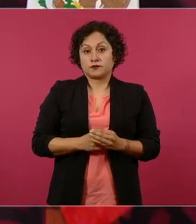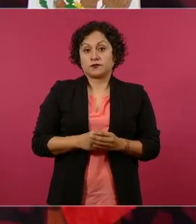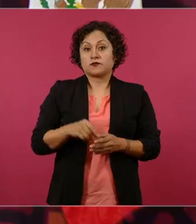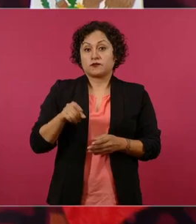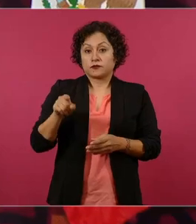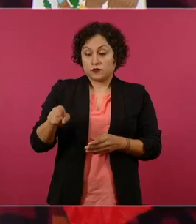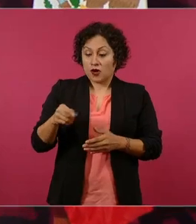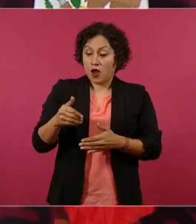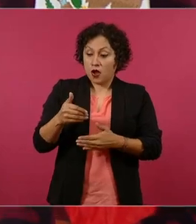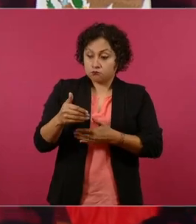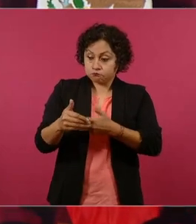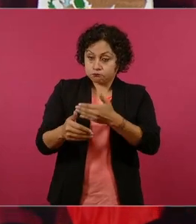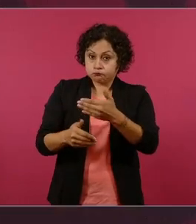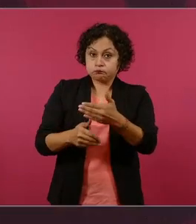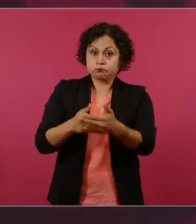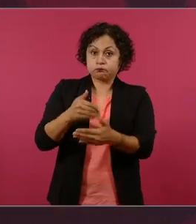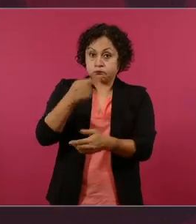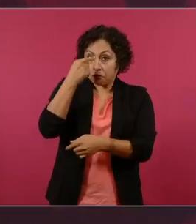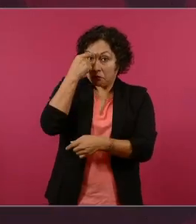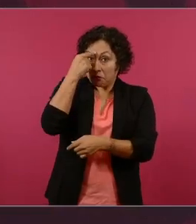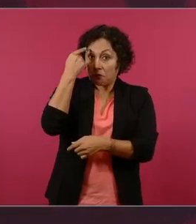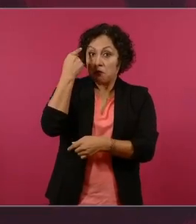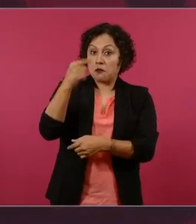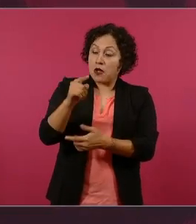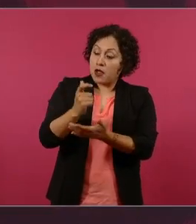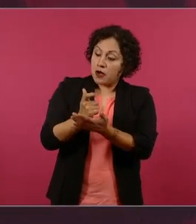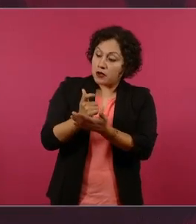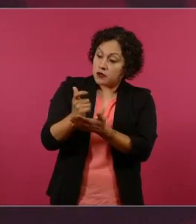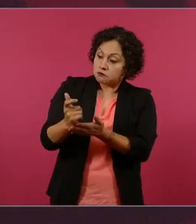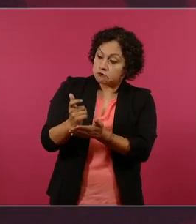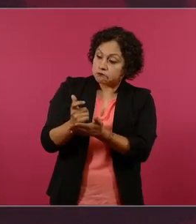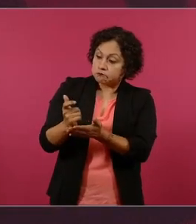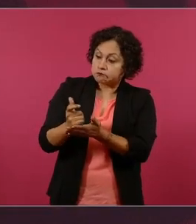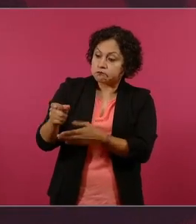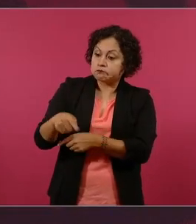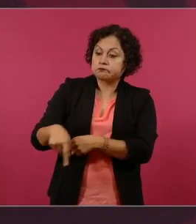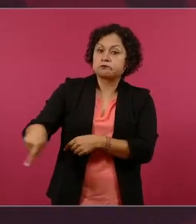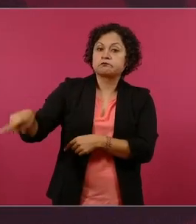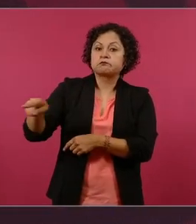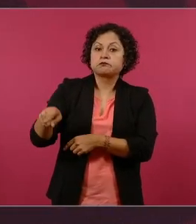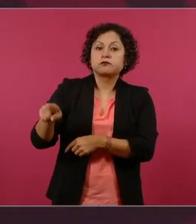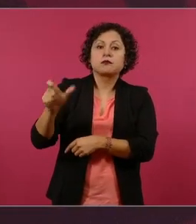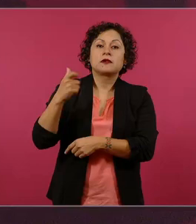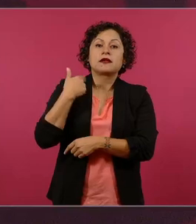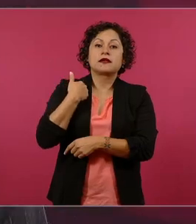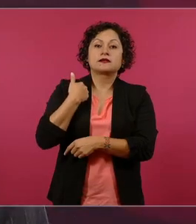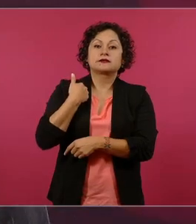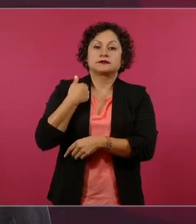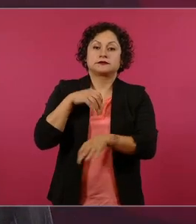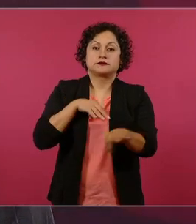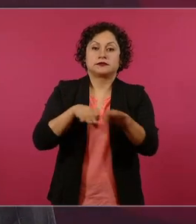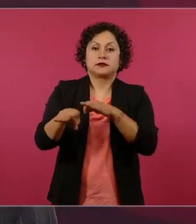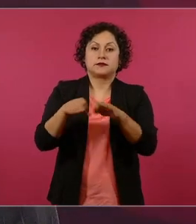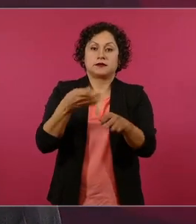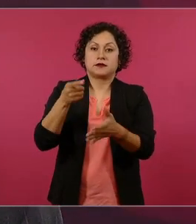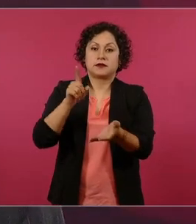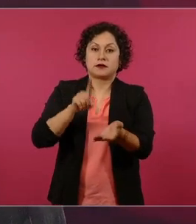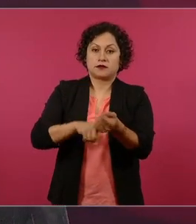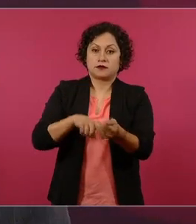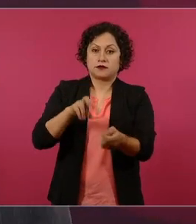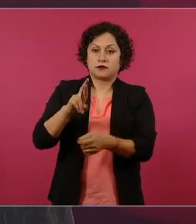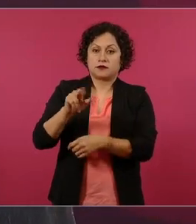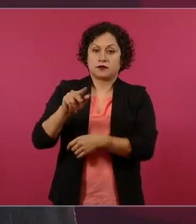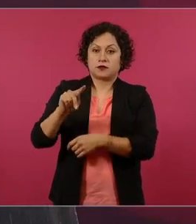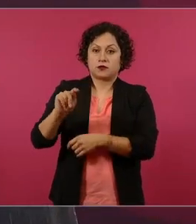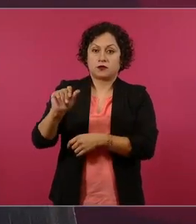recompensa a todos los trabajadores del antigua Ruta 100 12,000 dice que son